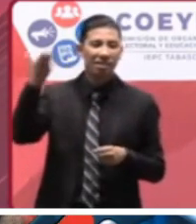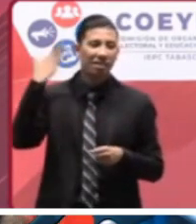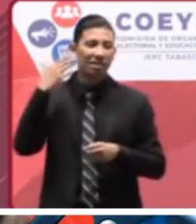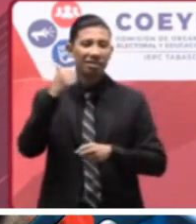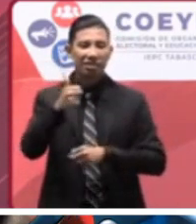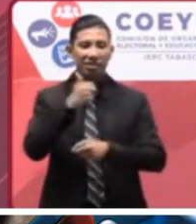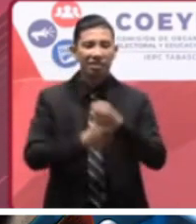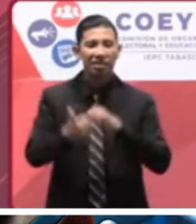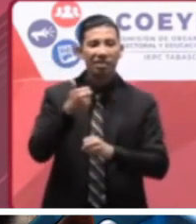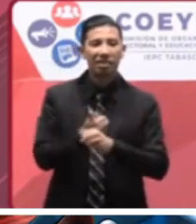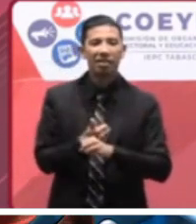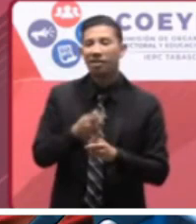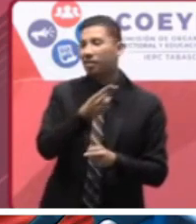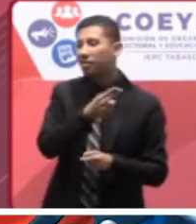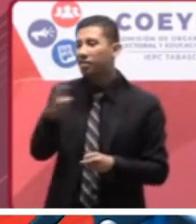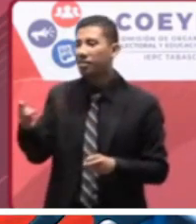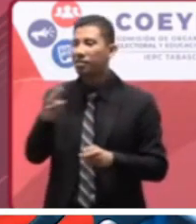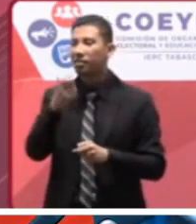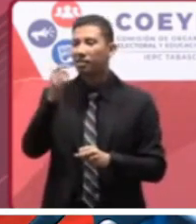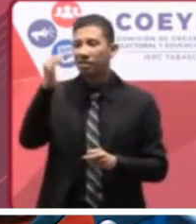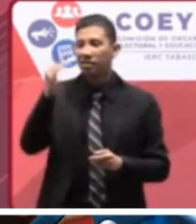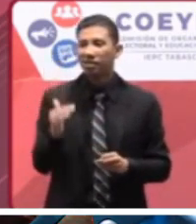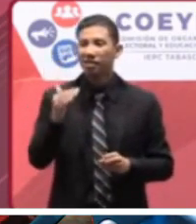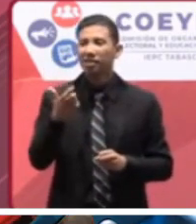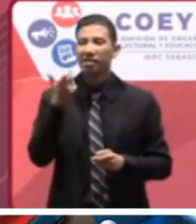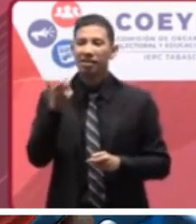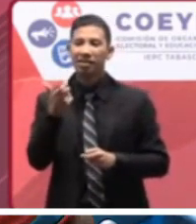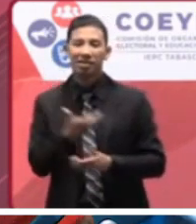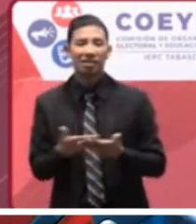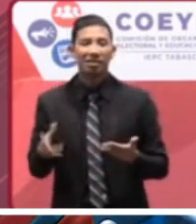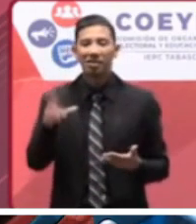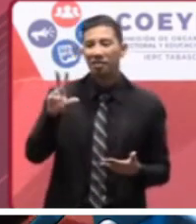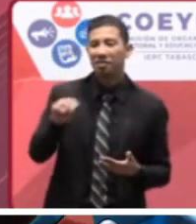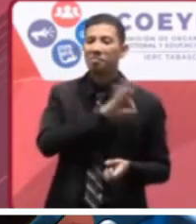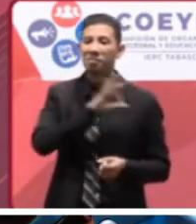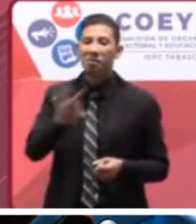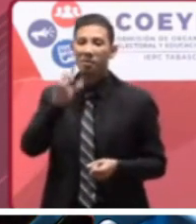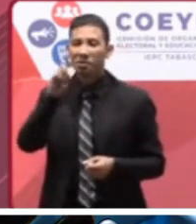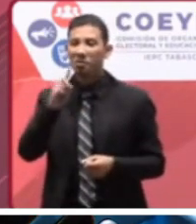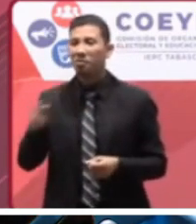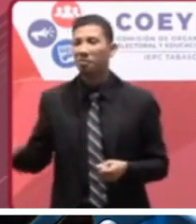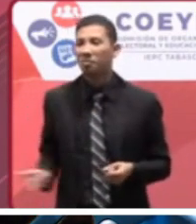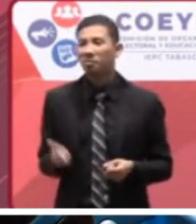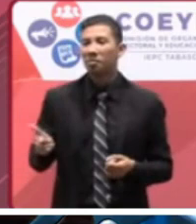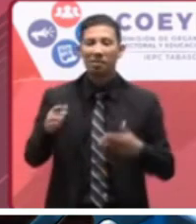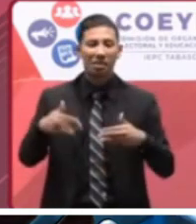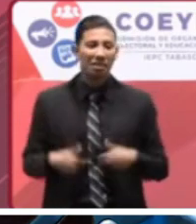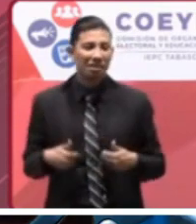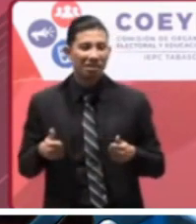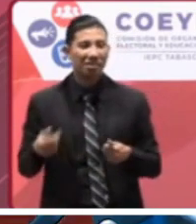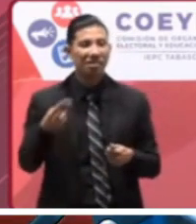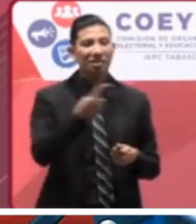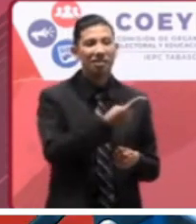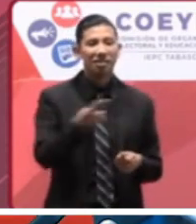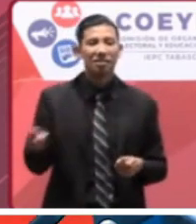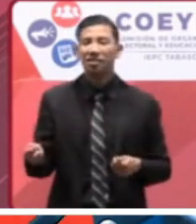dije, es que ustedes se tienen que bajar los salarios, porque no puede ser que haya un pueblo con tanta hambre y ustedes